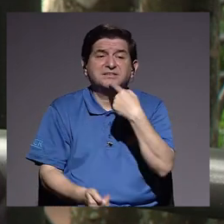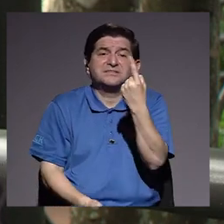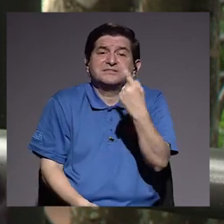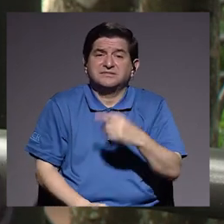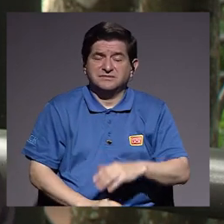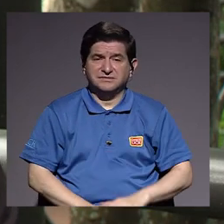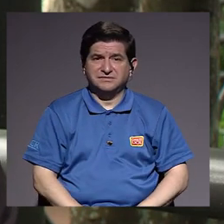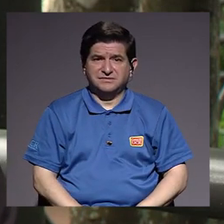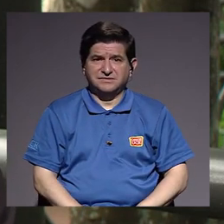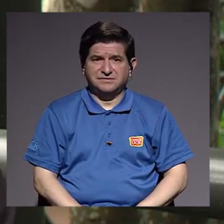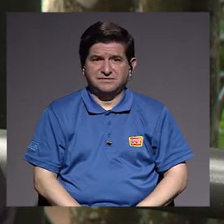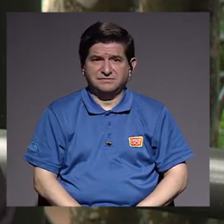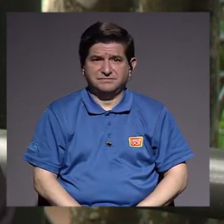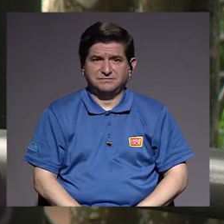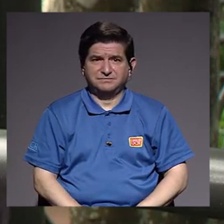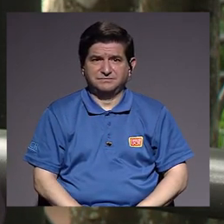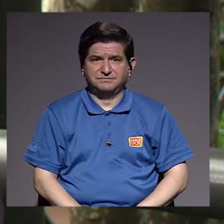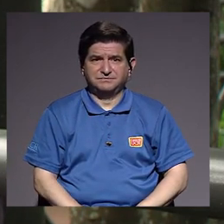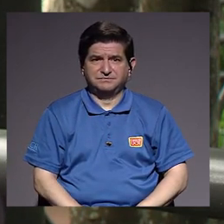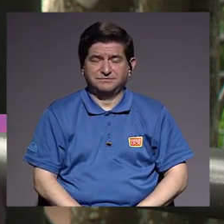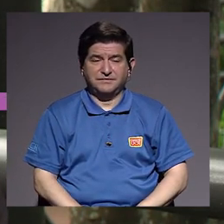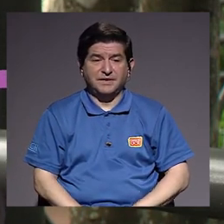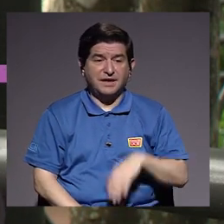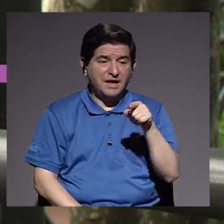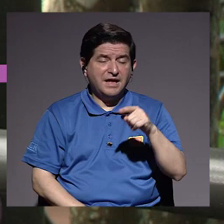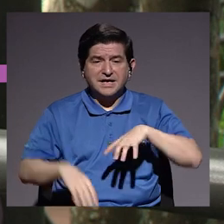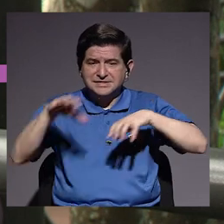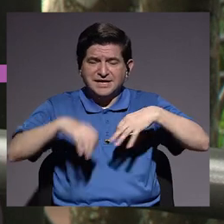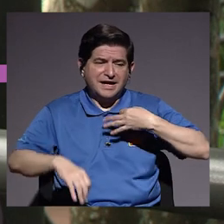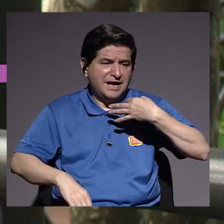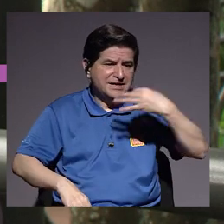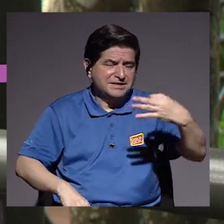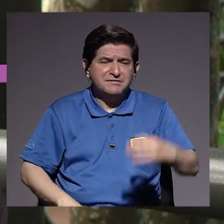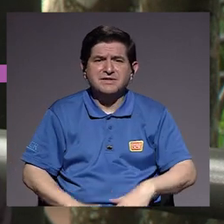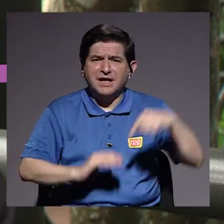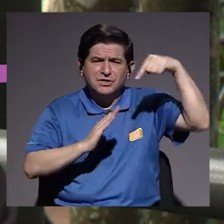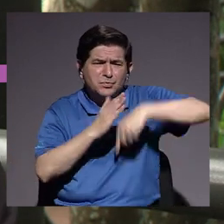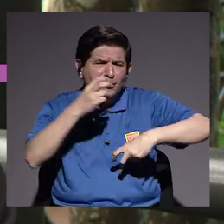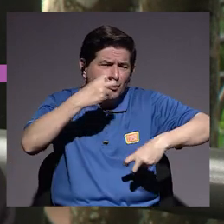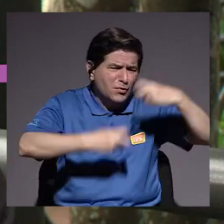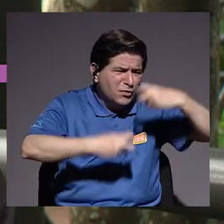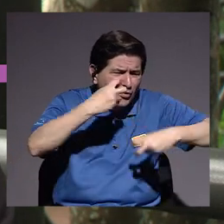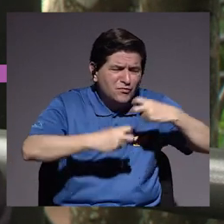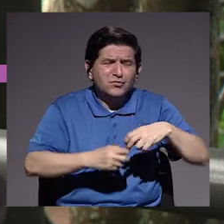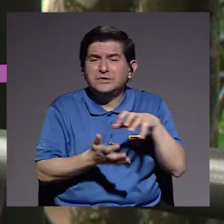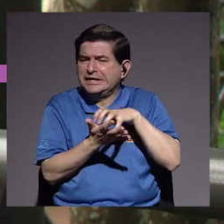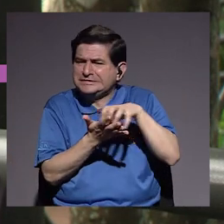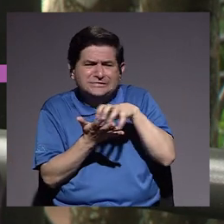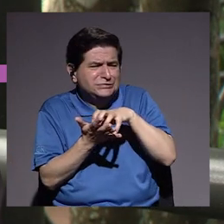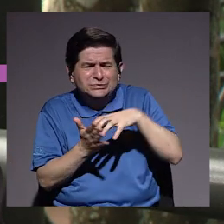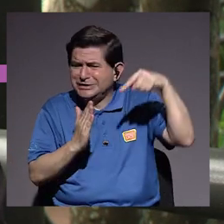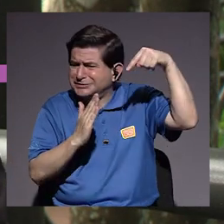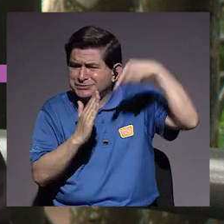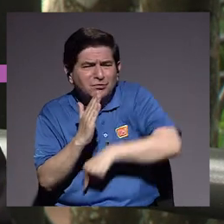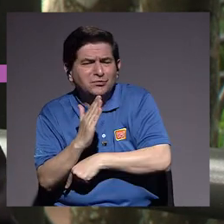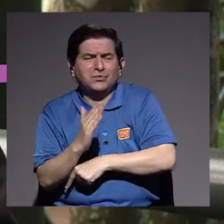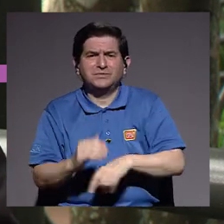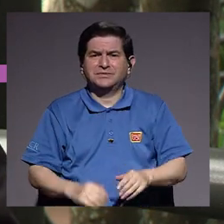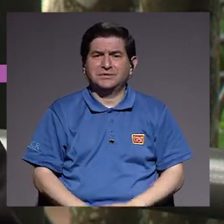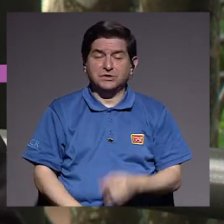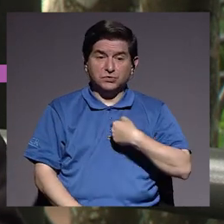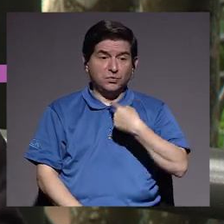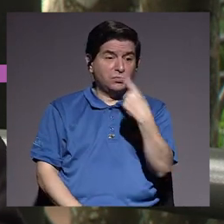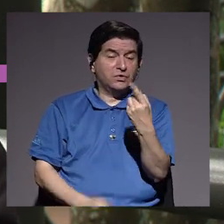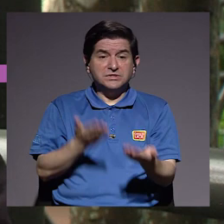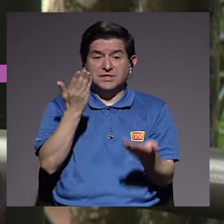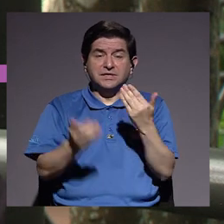actualmente vivimos una vida cotidiana llena de profundas crisis, de profundas incertidumbres, que uno podría decir que es una vida cotidiana que para la